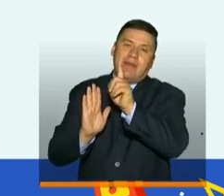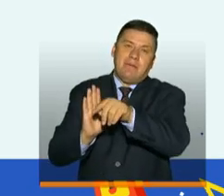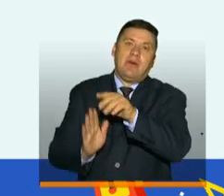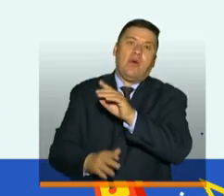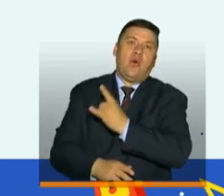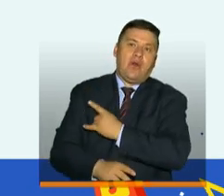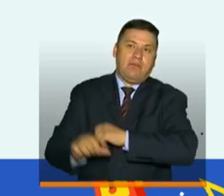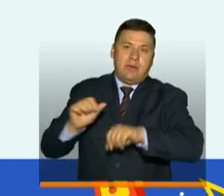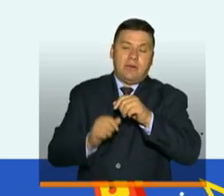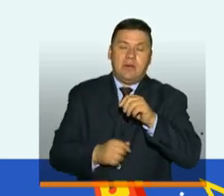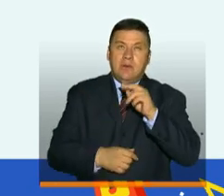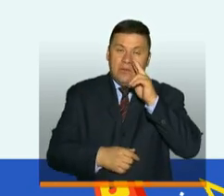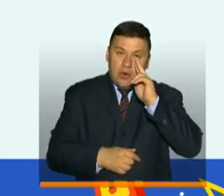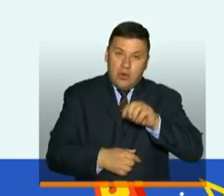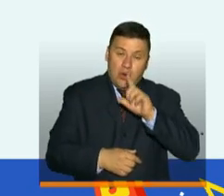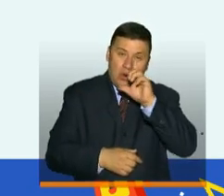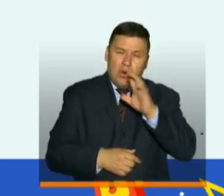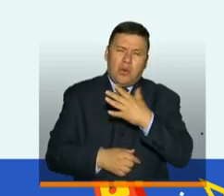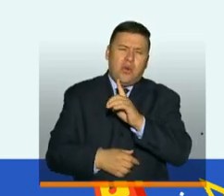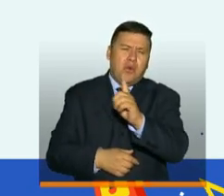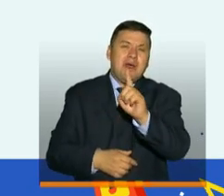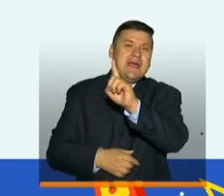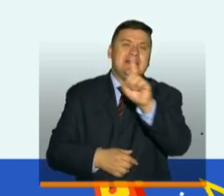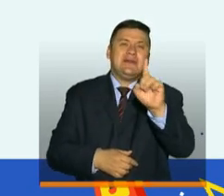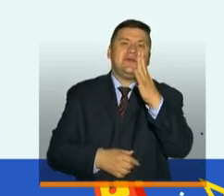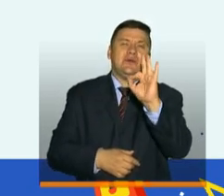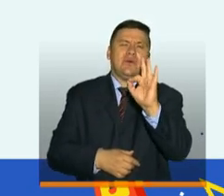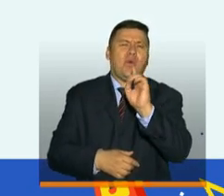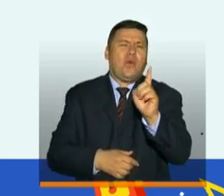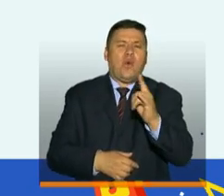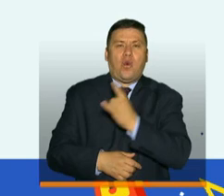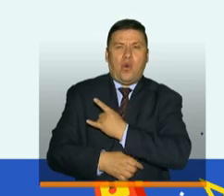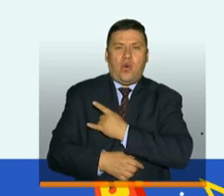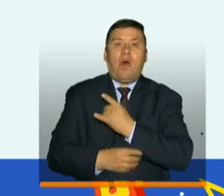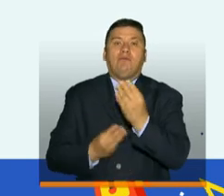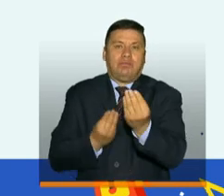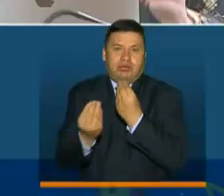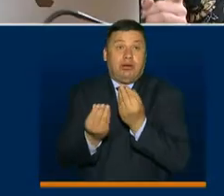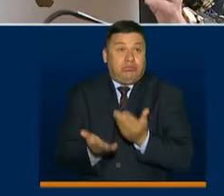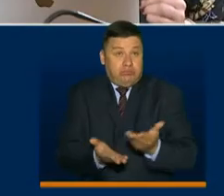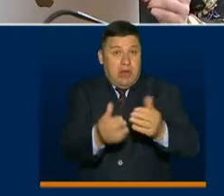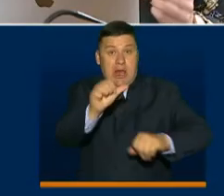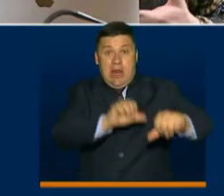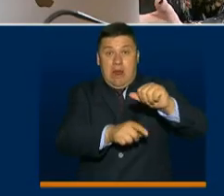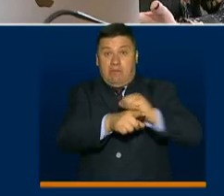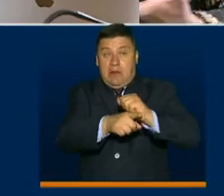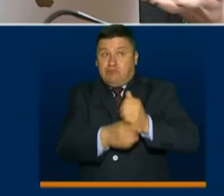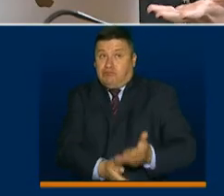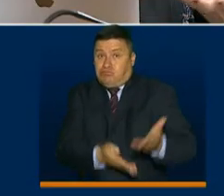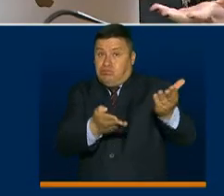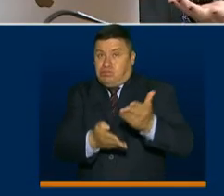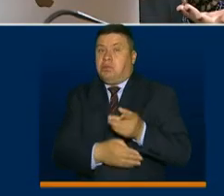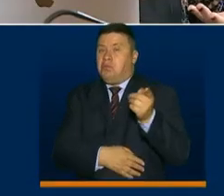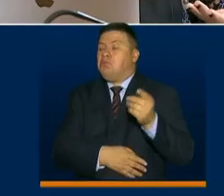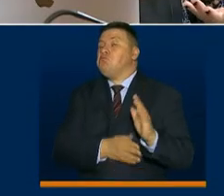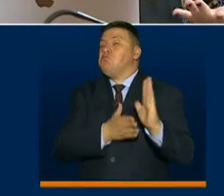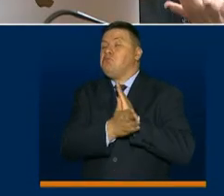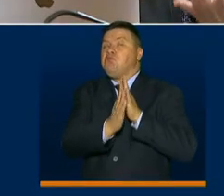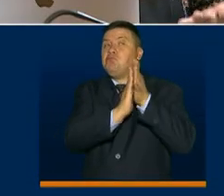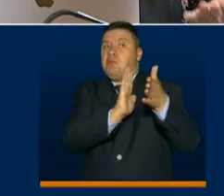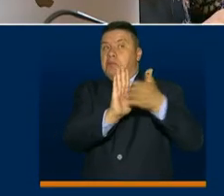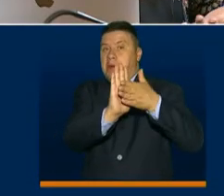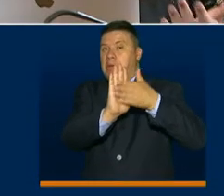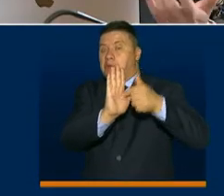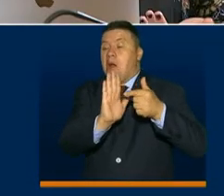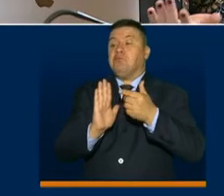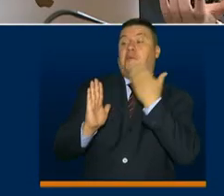presidente, que junio y julio más de 150 universidades del país pudieran en alternancia desarrollar sus laboratorios de práctica y les dio una información de base que